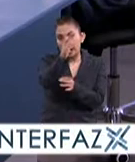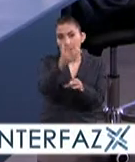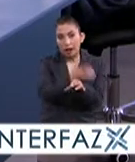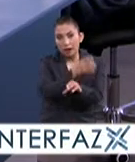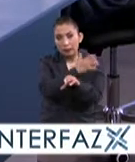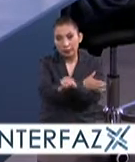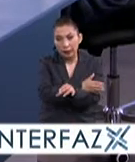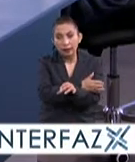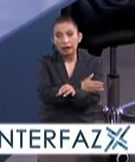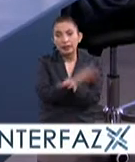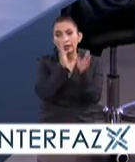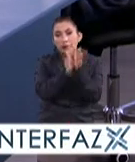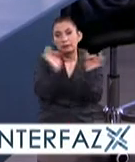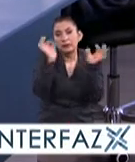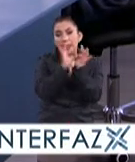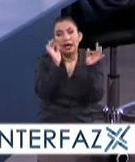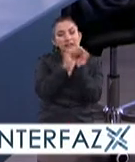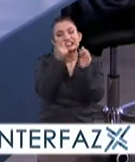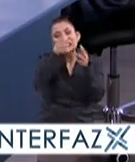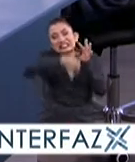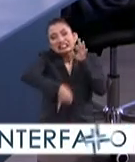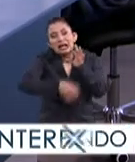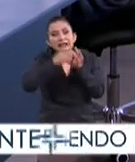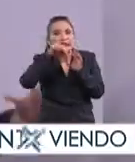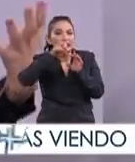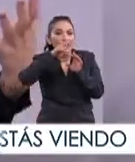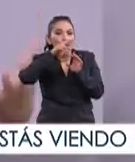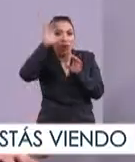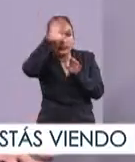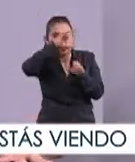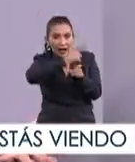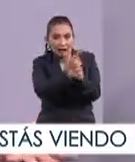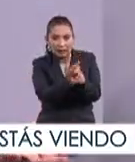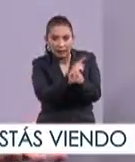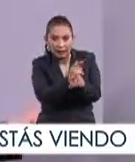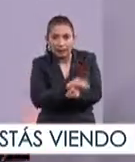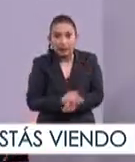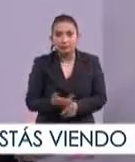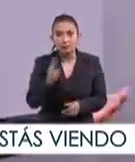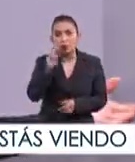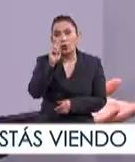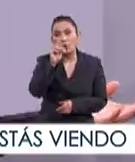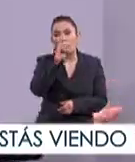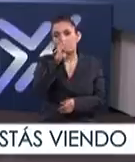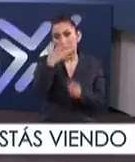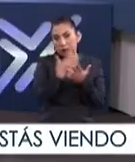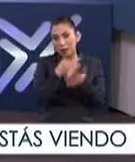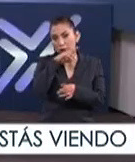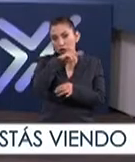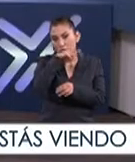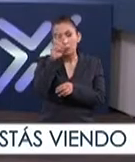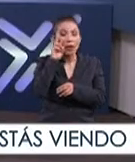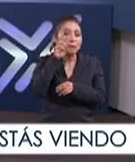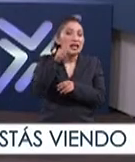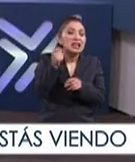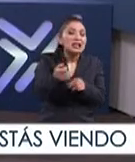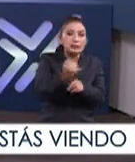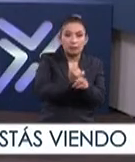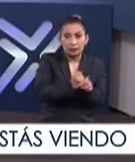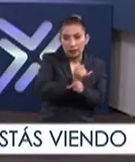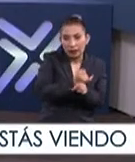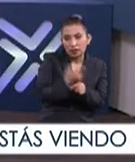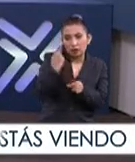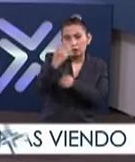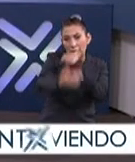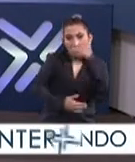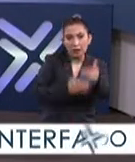habernos venido a desmenuzar un poco más de qué se trata esta licenciatura en neurociencias de la UNAM. Los esperamos pronto para hablar de sus investigaciones,